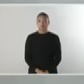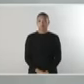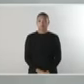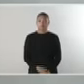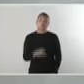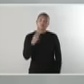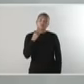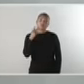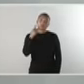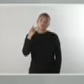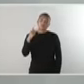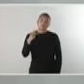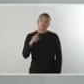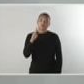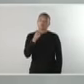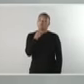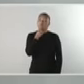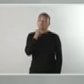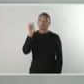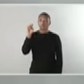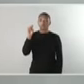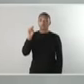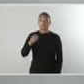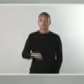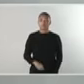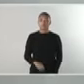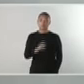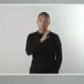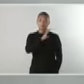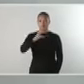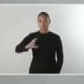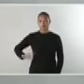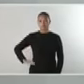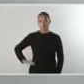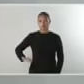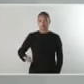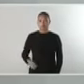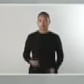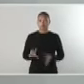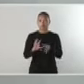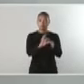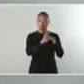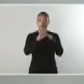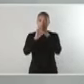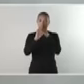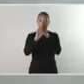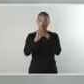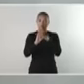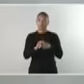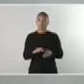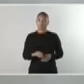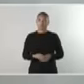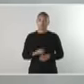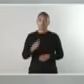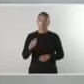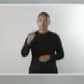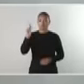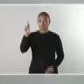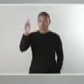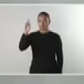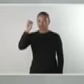tiene el uso de la palabra por dos minutos treinta segundos el candidato de la coalición conformada por los partidos